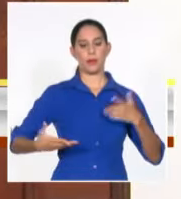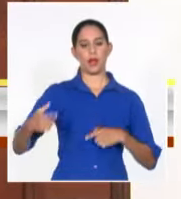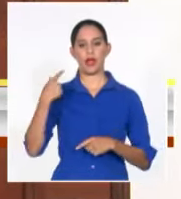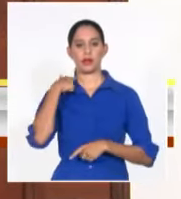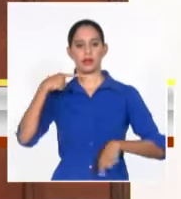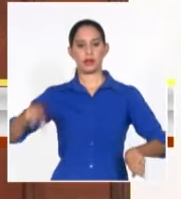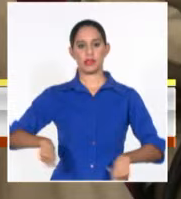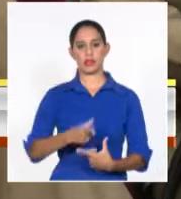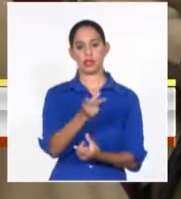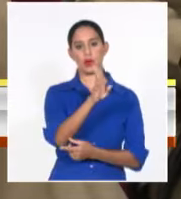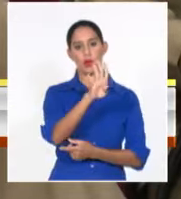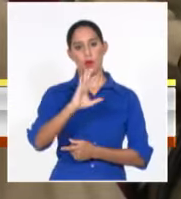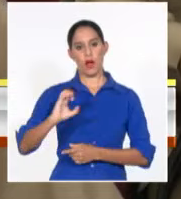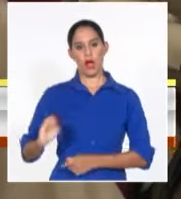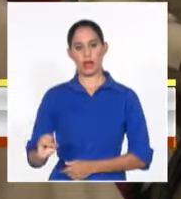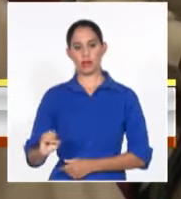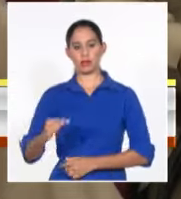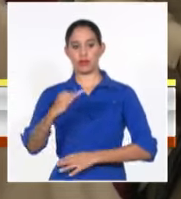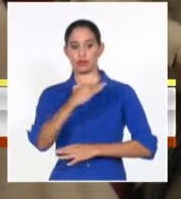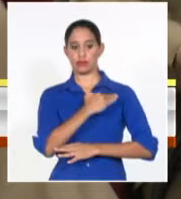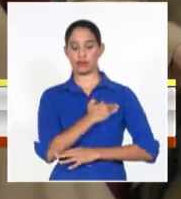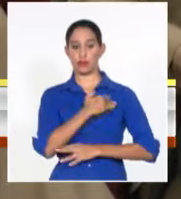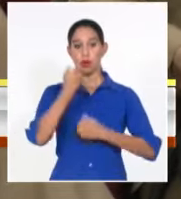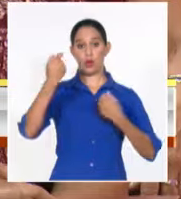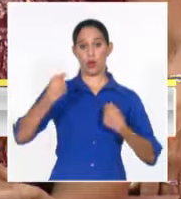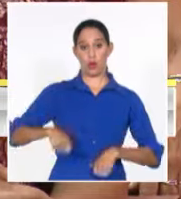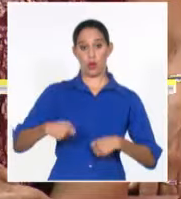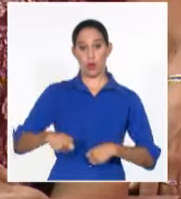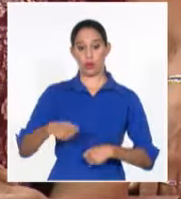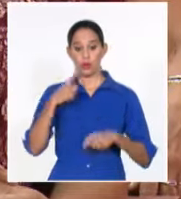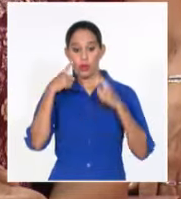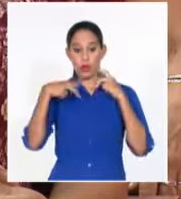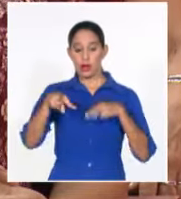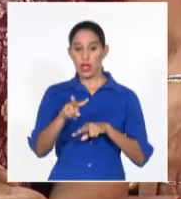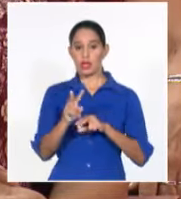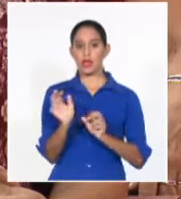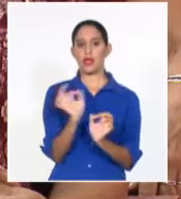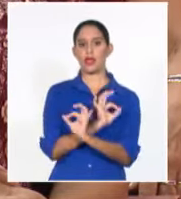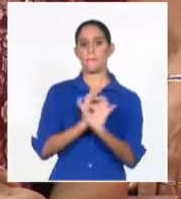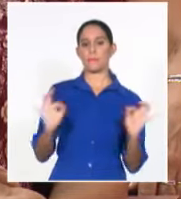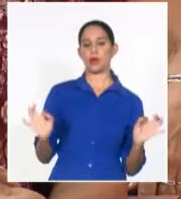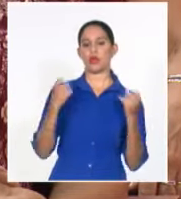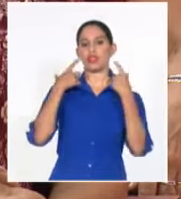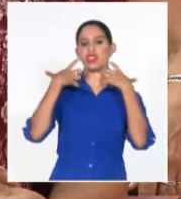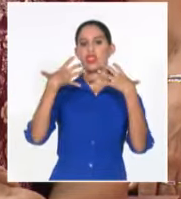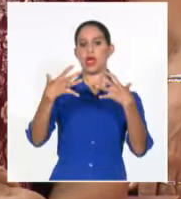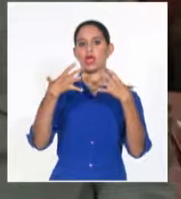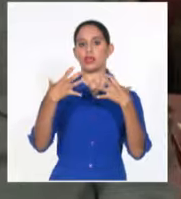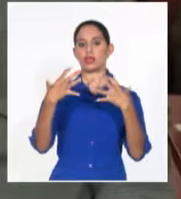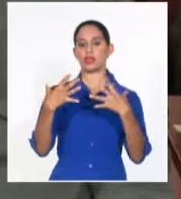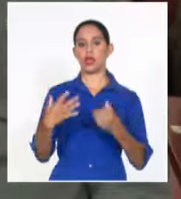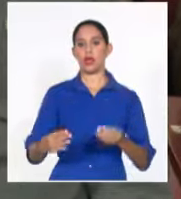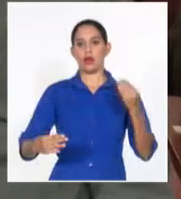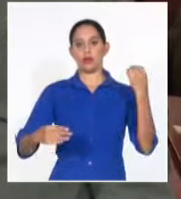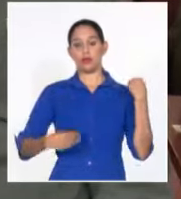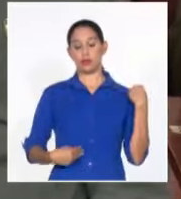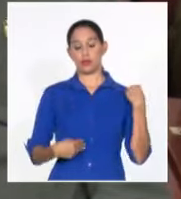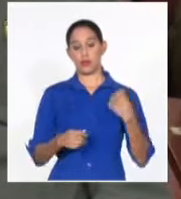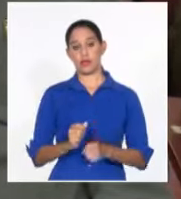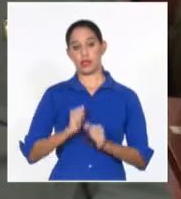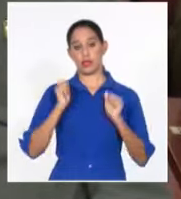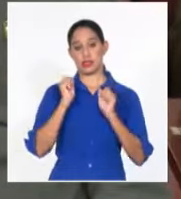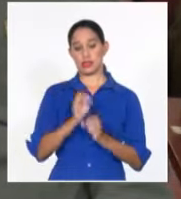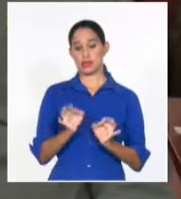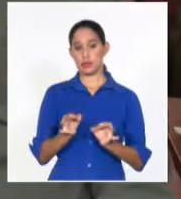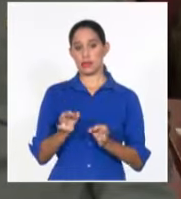militares de justicia, donde se reconoció a instituciones, personalidades y a oficiales que han dedicado o dedican su vida